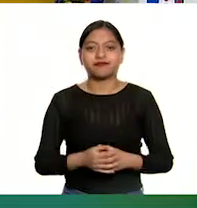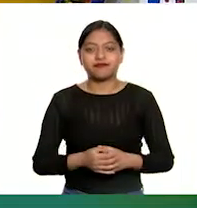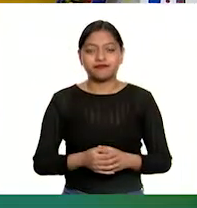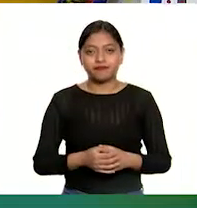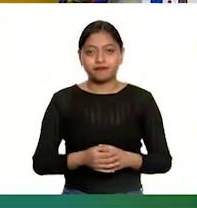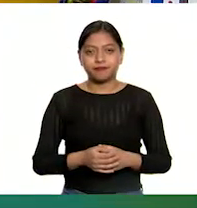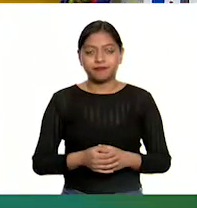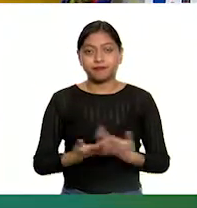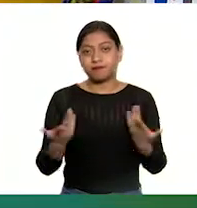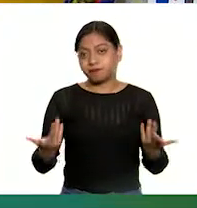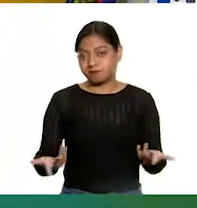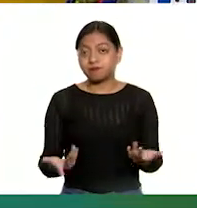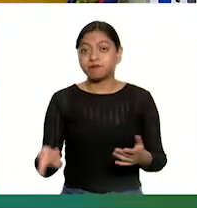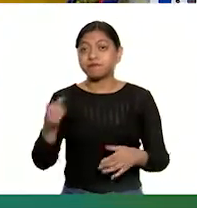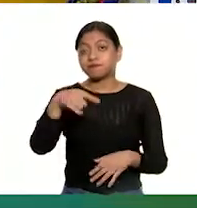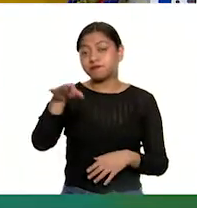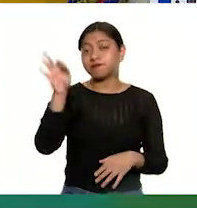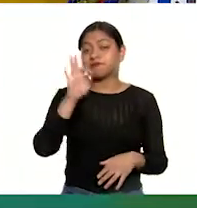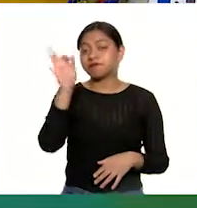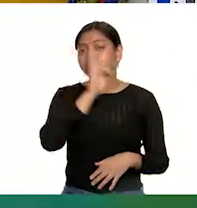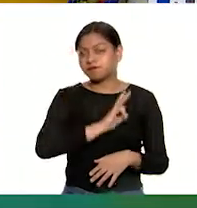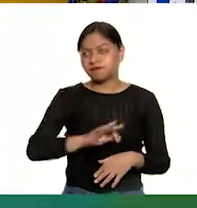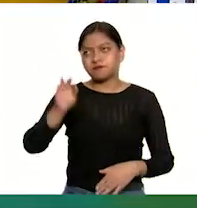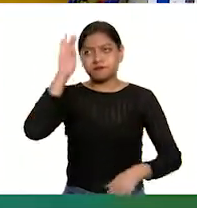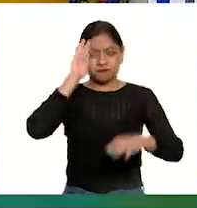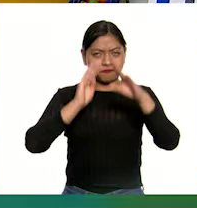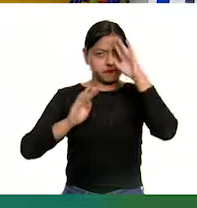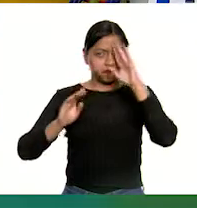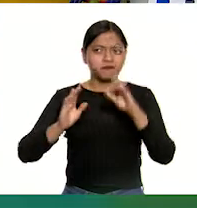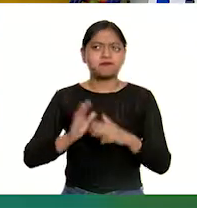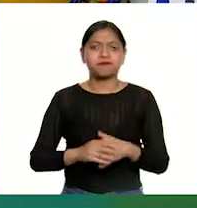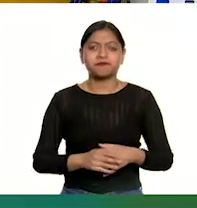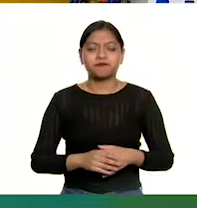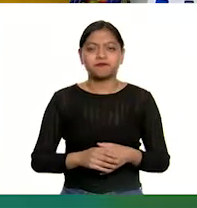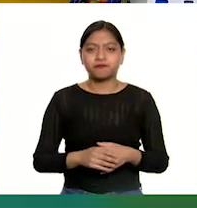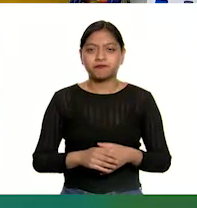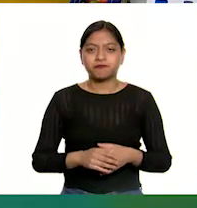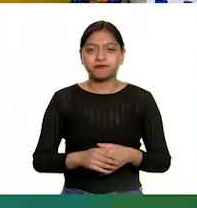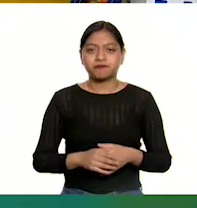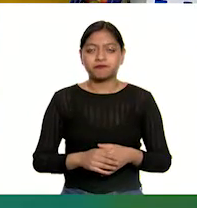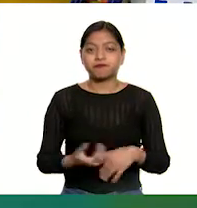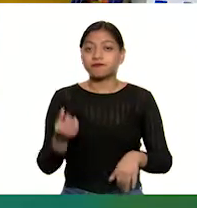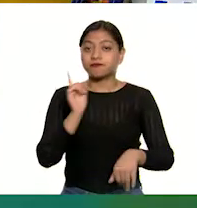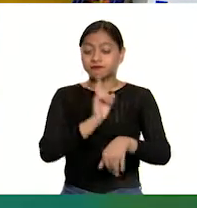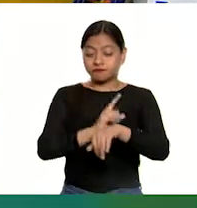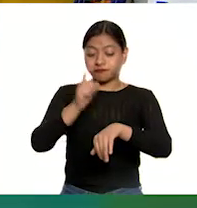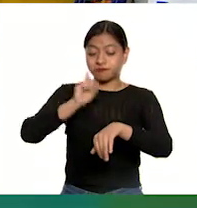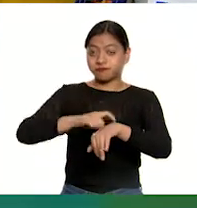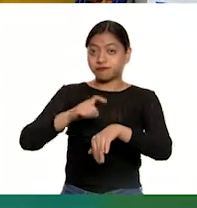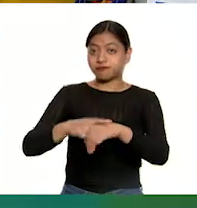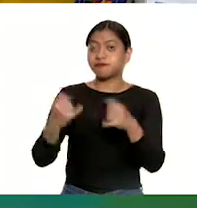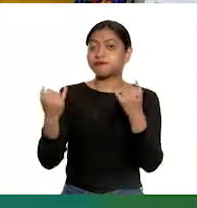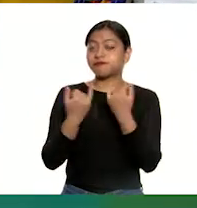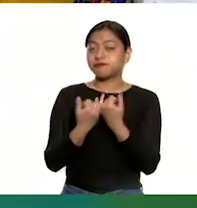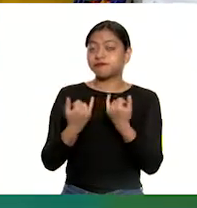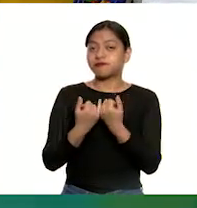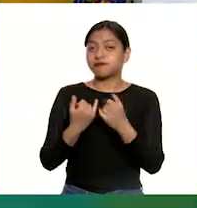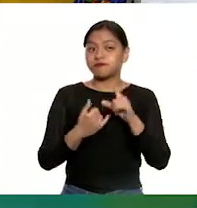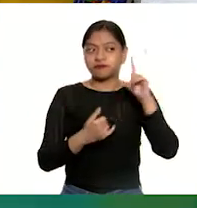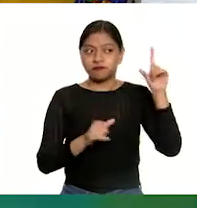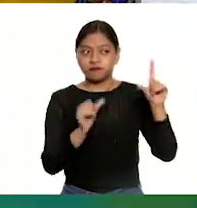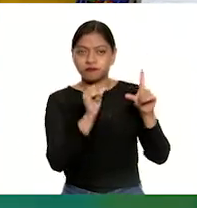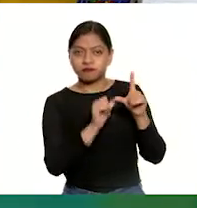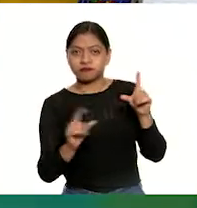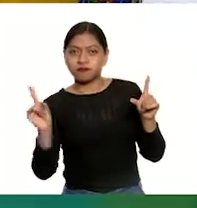¿Verdad? Es más, hasta podemos ya ir pensando en qué momento del día y hasta de la semana se puede ir